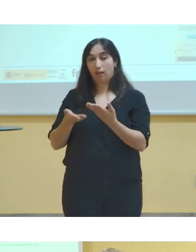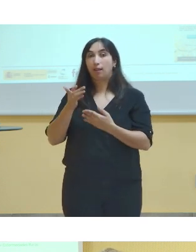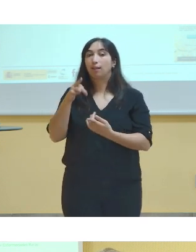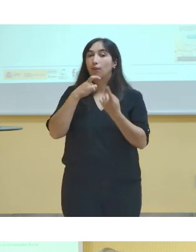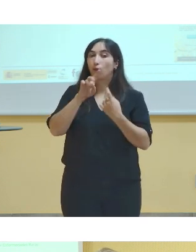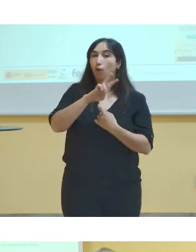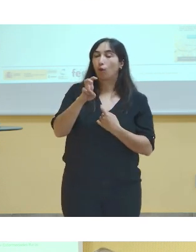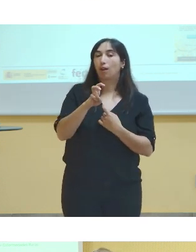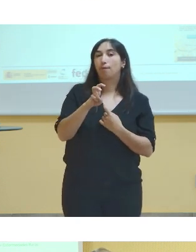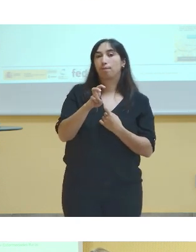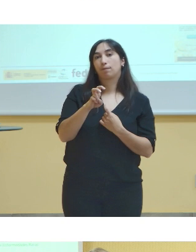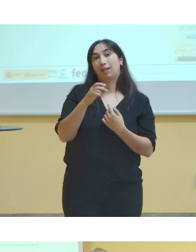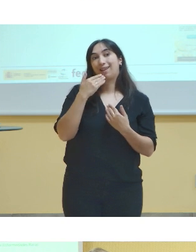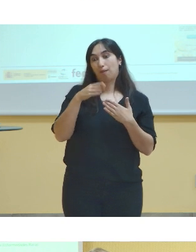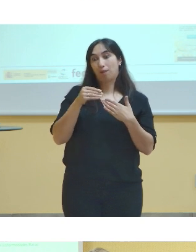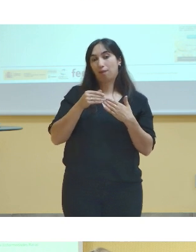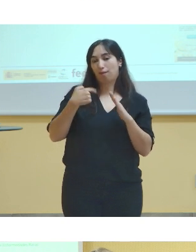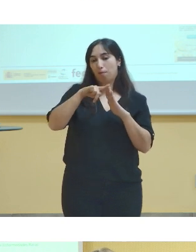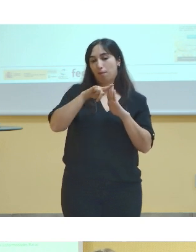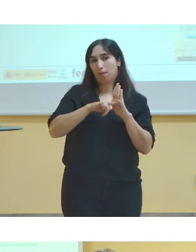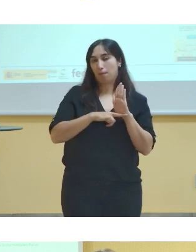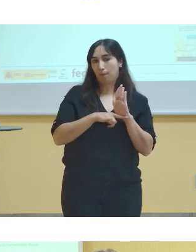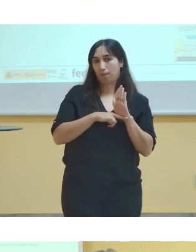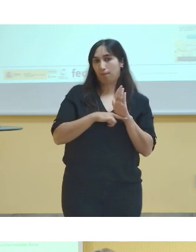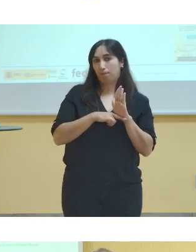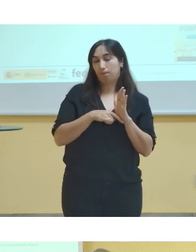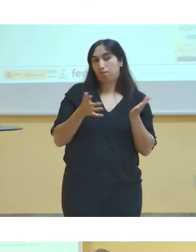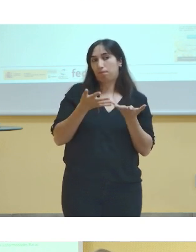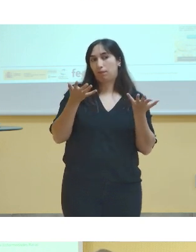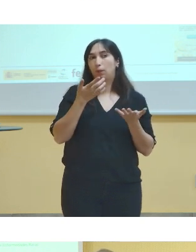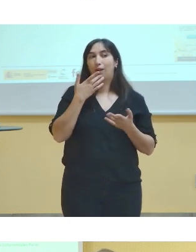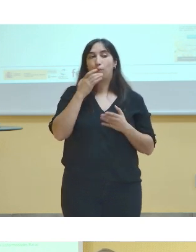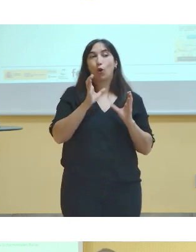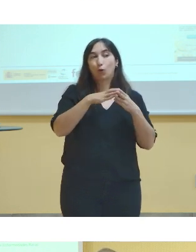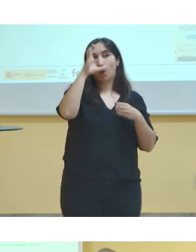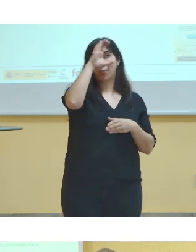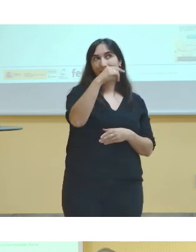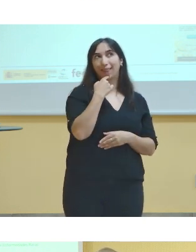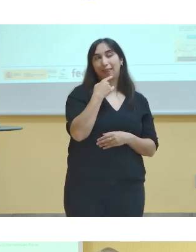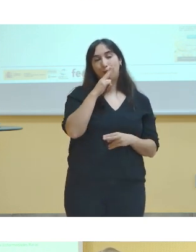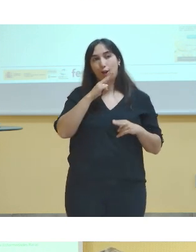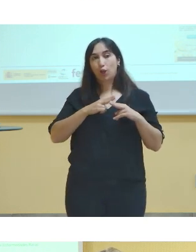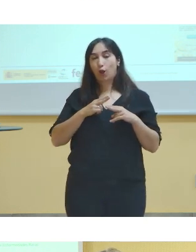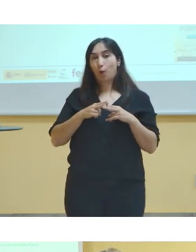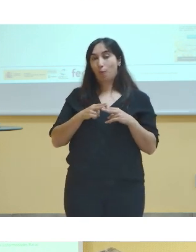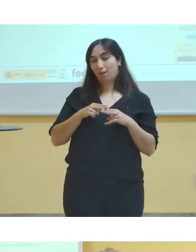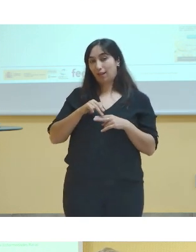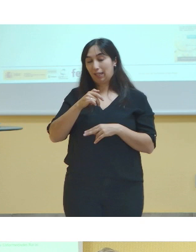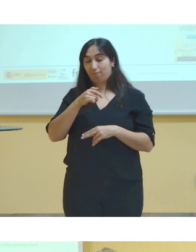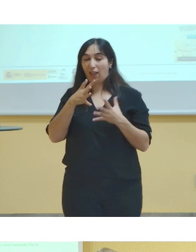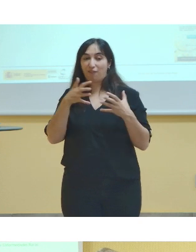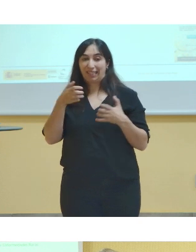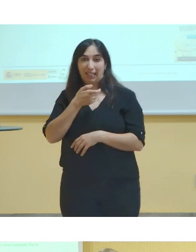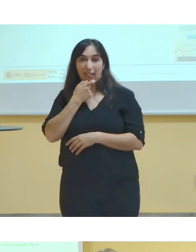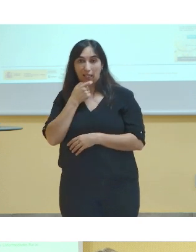datos recogidos por los pacientes. Eso que en la comunidad científica se denomina Patient Reported Outcomes